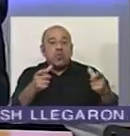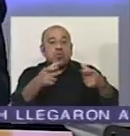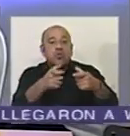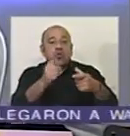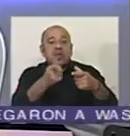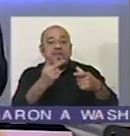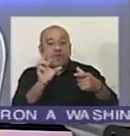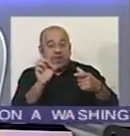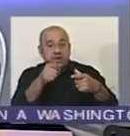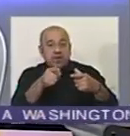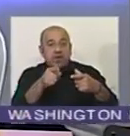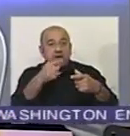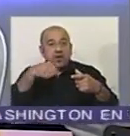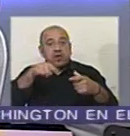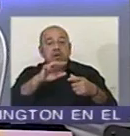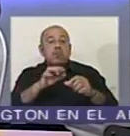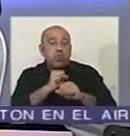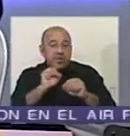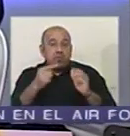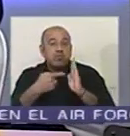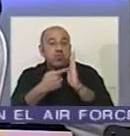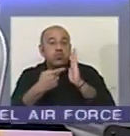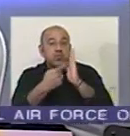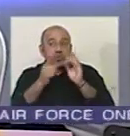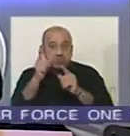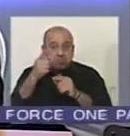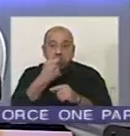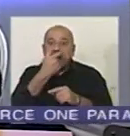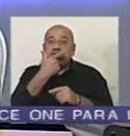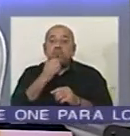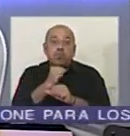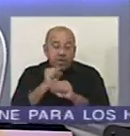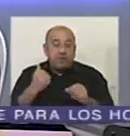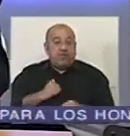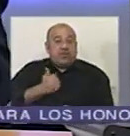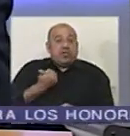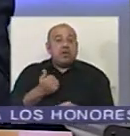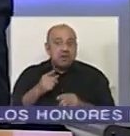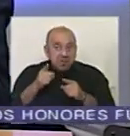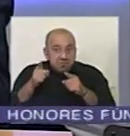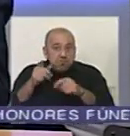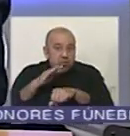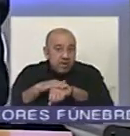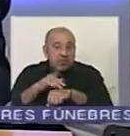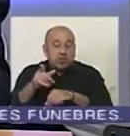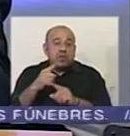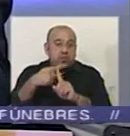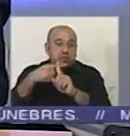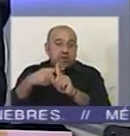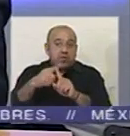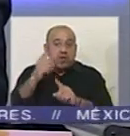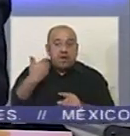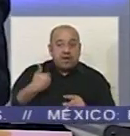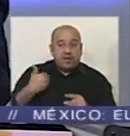que tal vez le reditúe puntos a nivel interno de cara a la próxima elección. Ahora sí, Argentina no